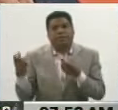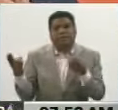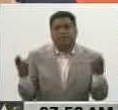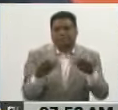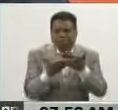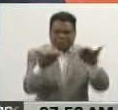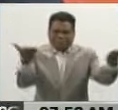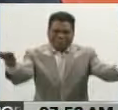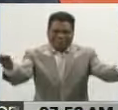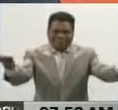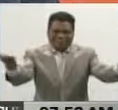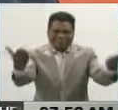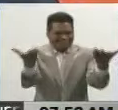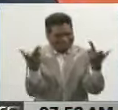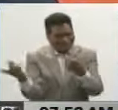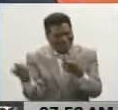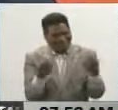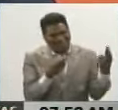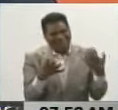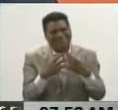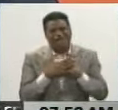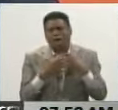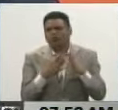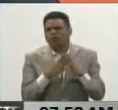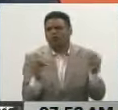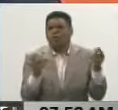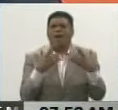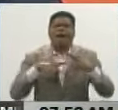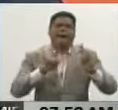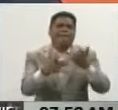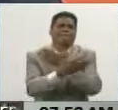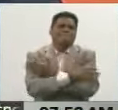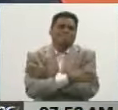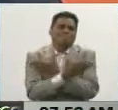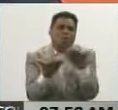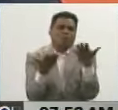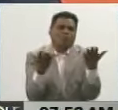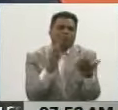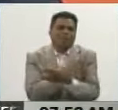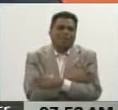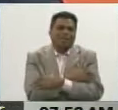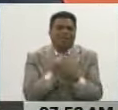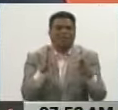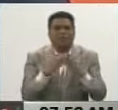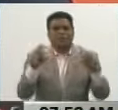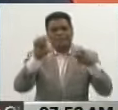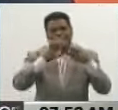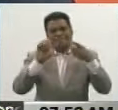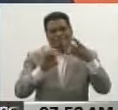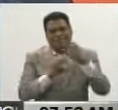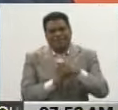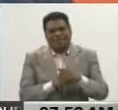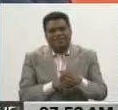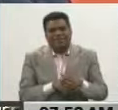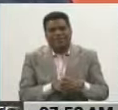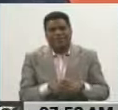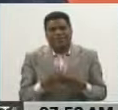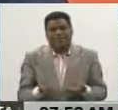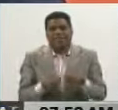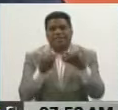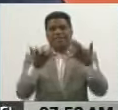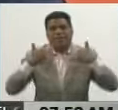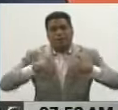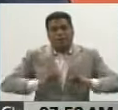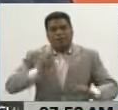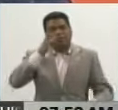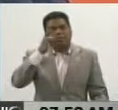brazos abiertos, para recibir con todo el amor que nos caracteriza a los maestros y a las maestras de Venezuela, para darle a los hijos del